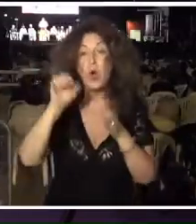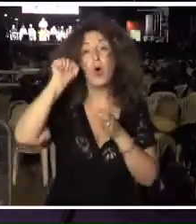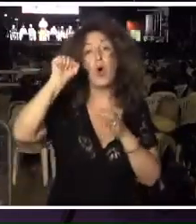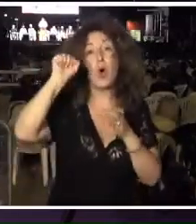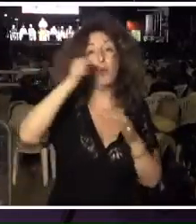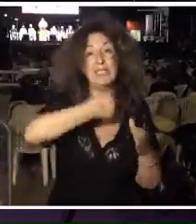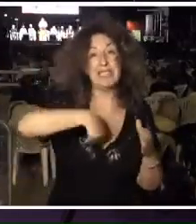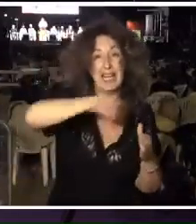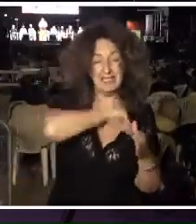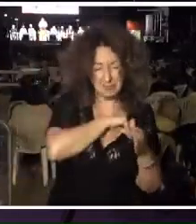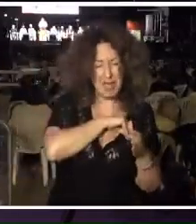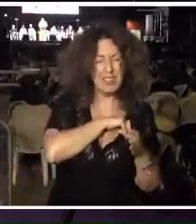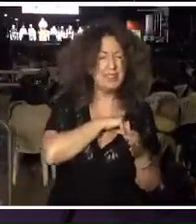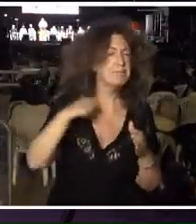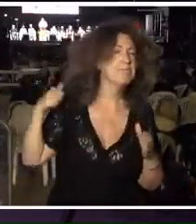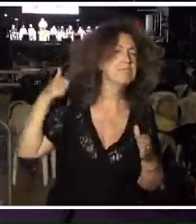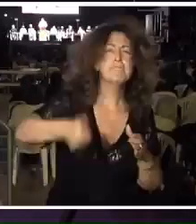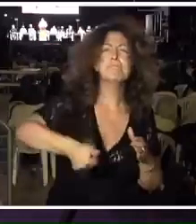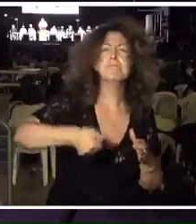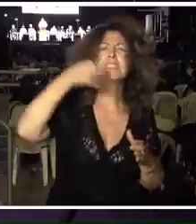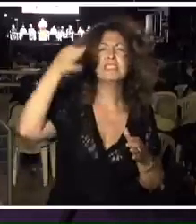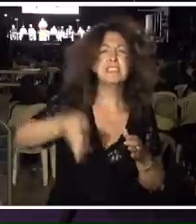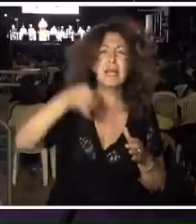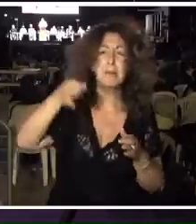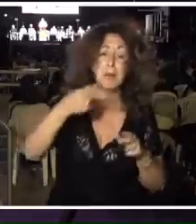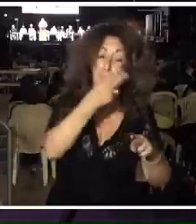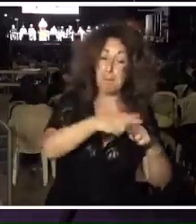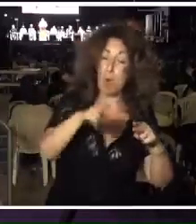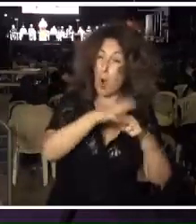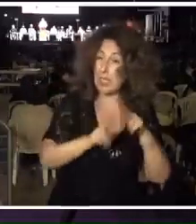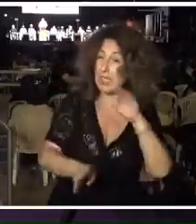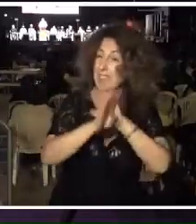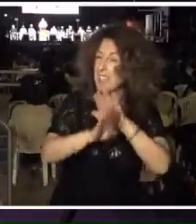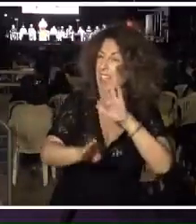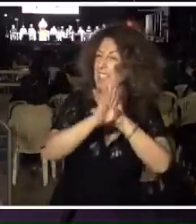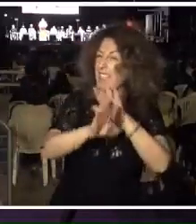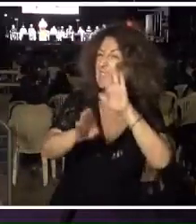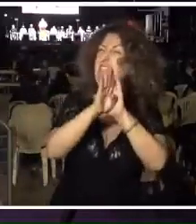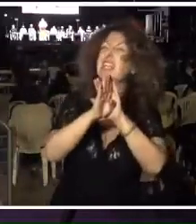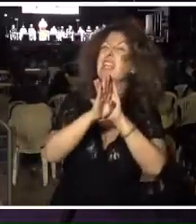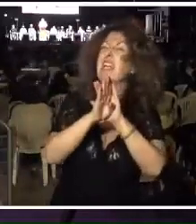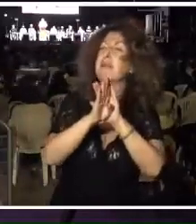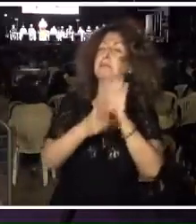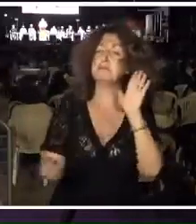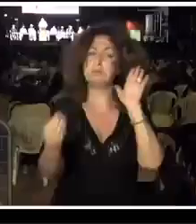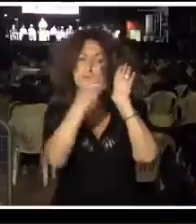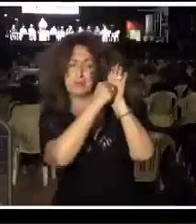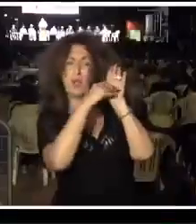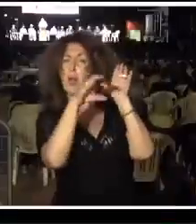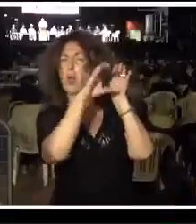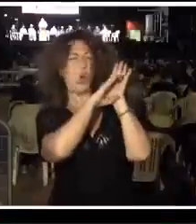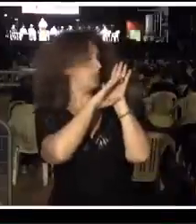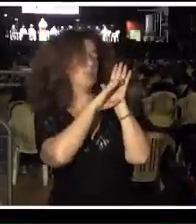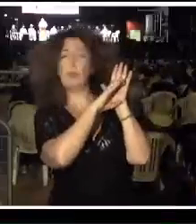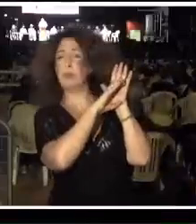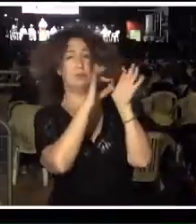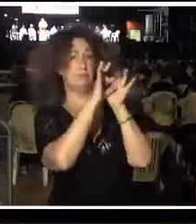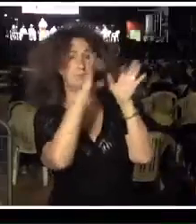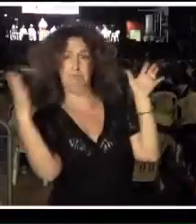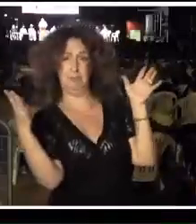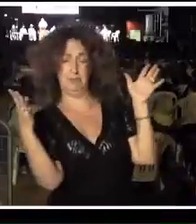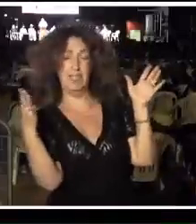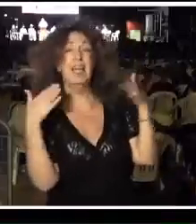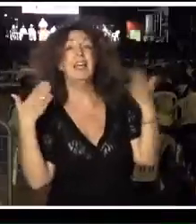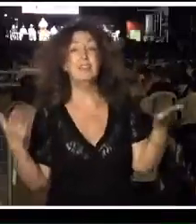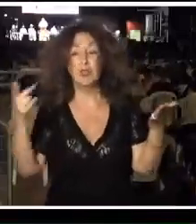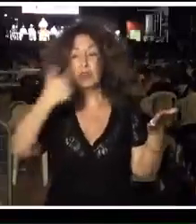siempre ha mantenido que estas políticas son incompatibles con los contenidos de la Constitución y por ello mantenemos que